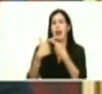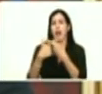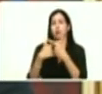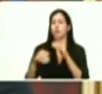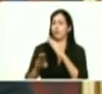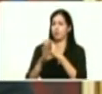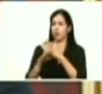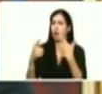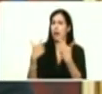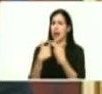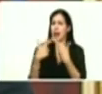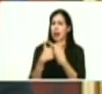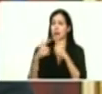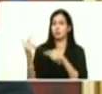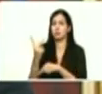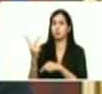habido allí